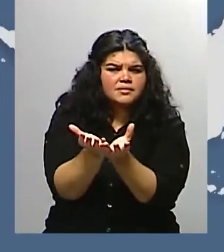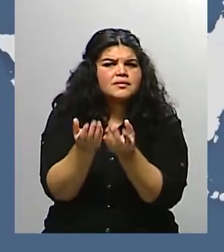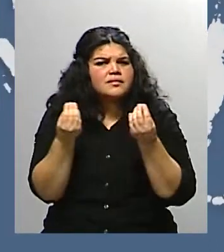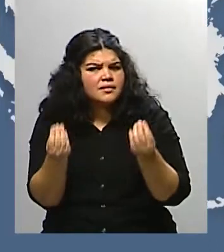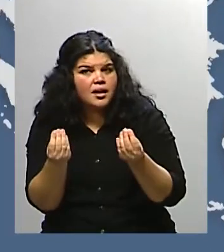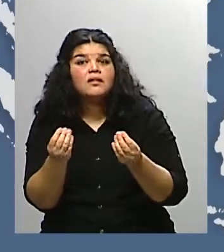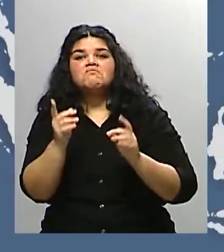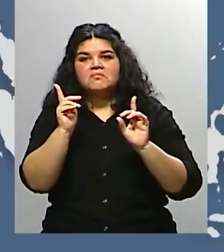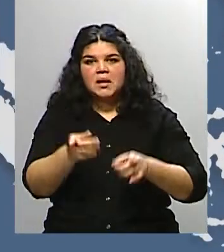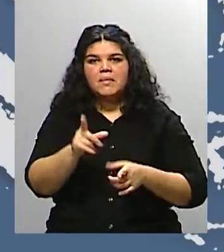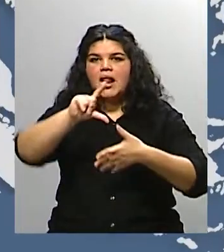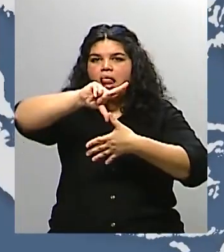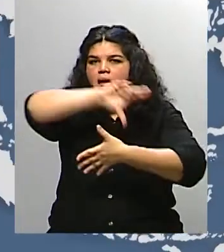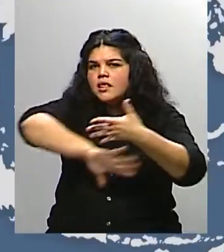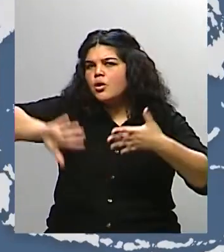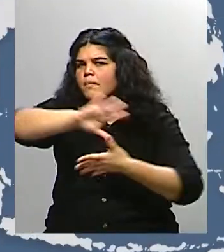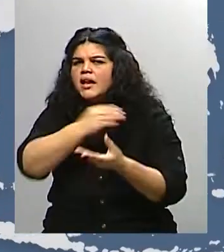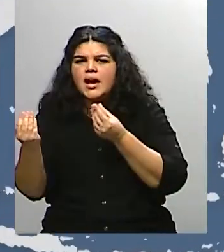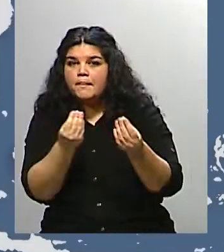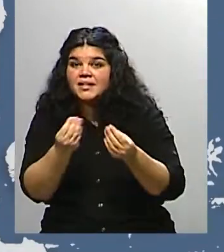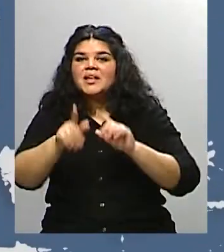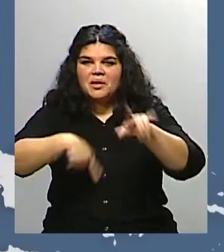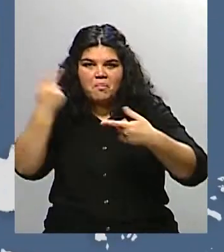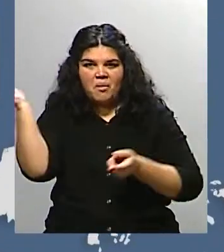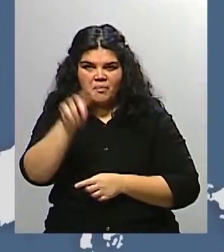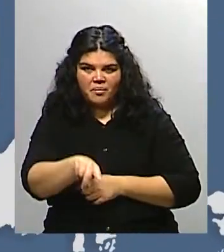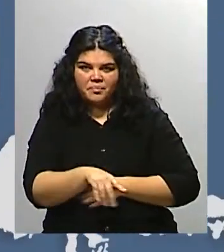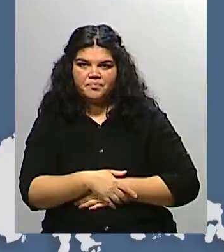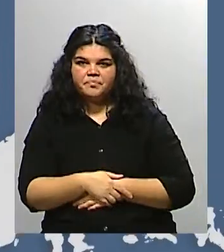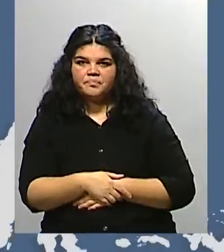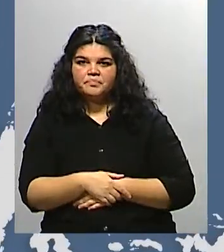específicamente qué está pasando en Latinoamérica aquí en Chat Internacional. Ya regresamos.